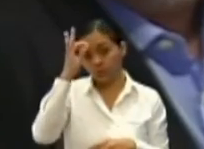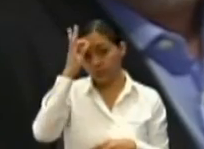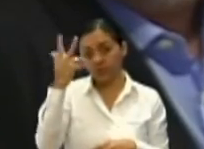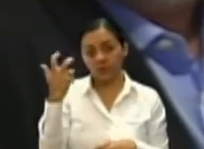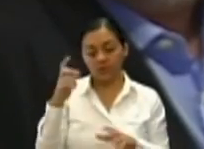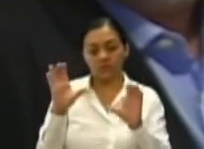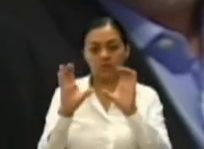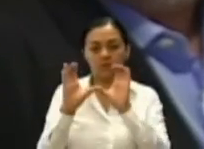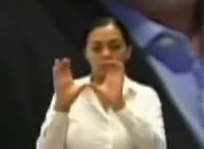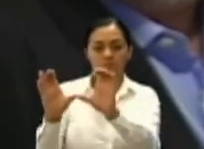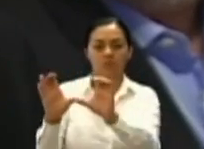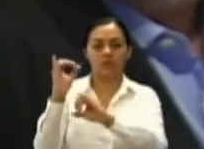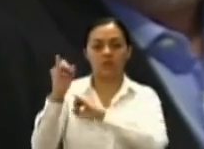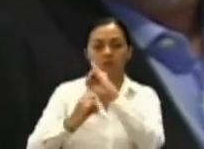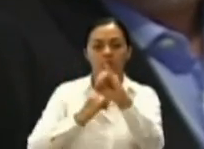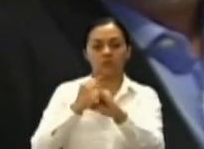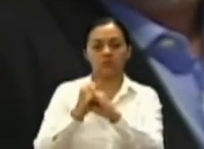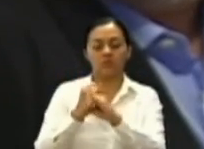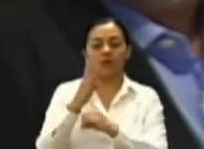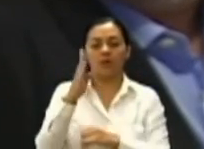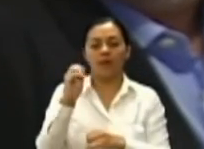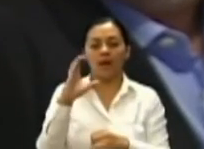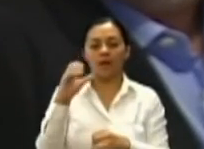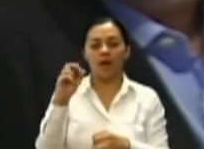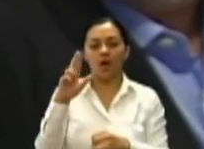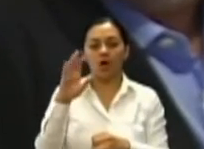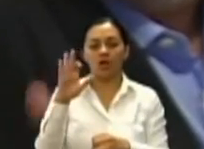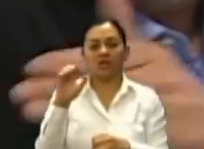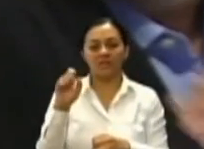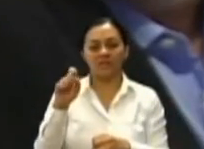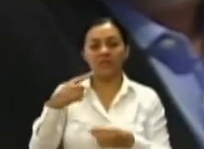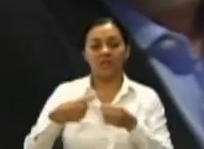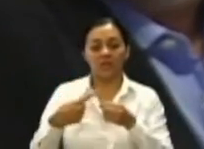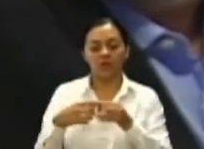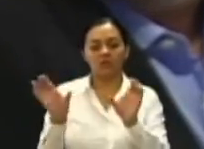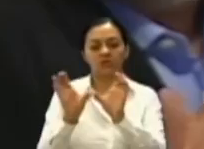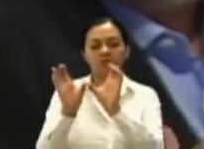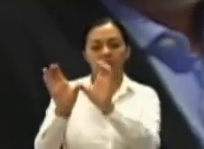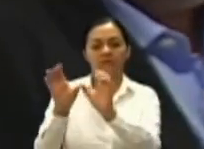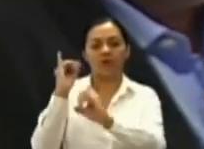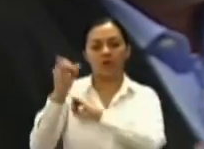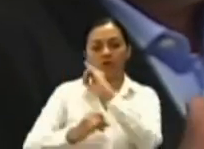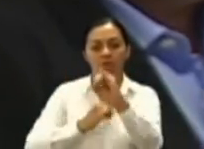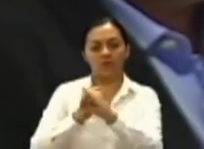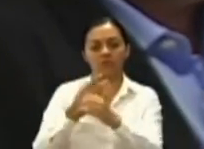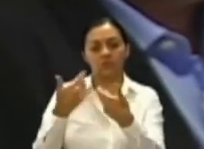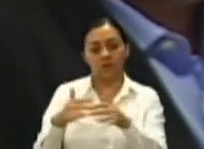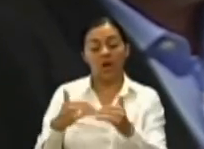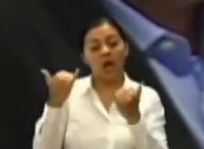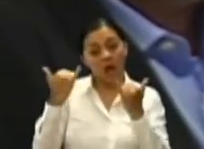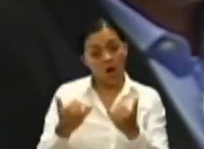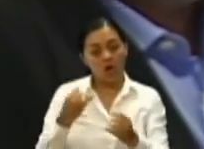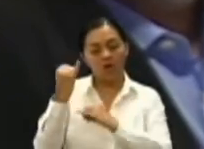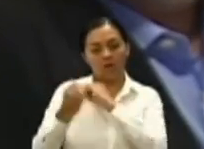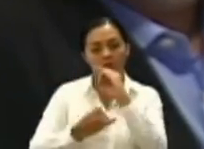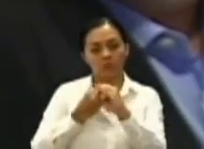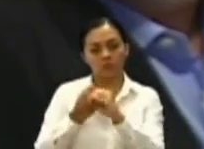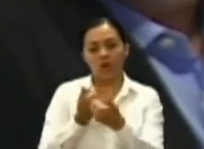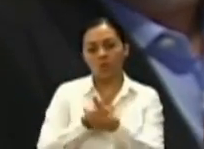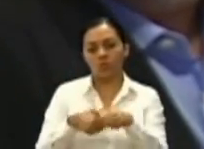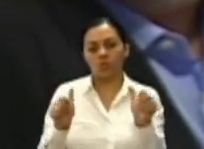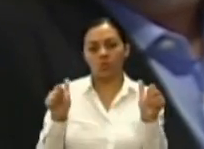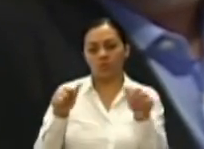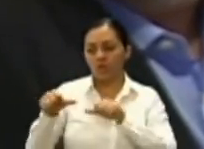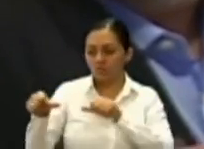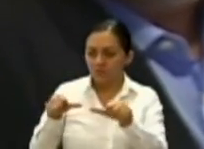internacionalmente que es el hospital baca ortiz aquí en la ciudad de quito eso continuará pero ahora tendremos una agencia externa con autonomía administrativa